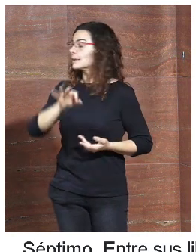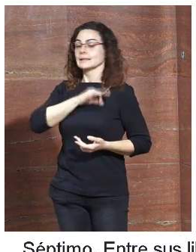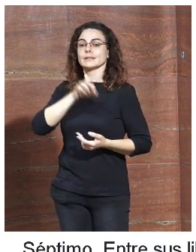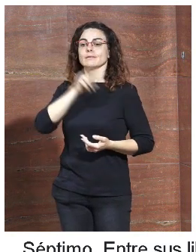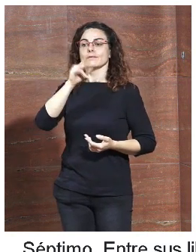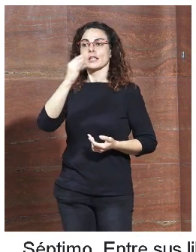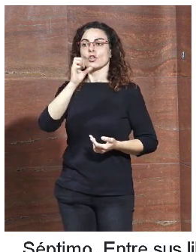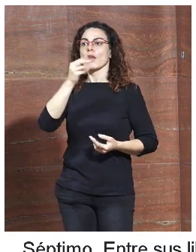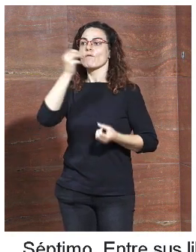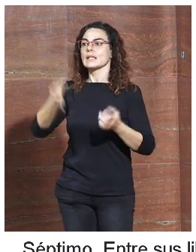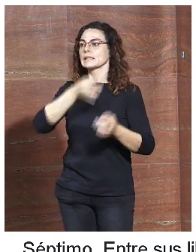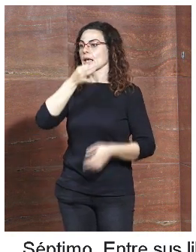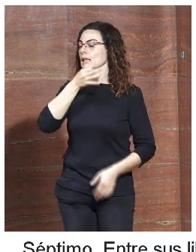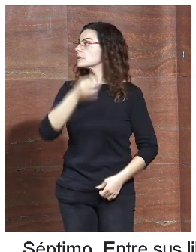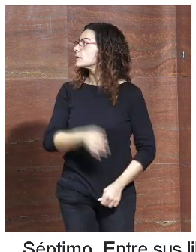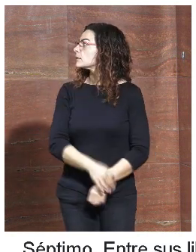Victoria.